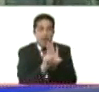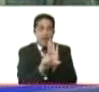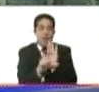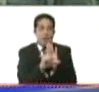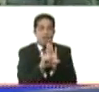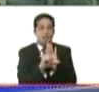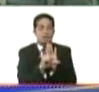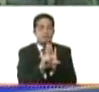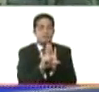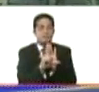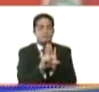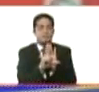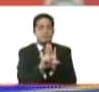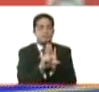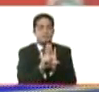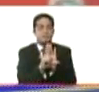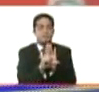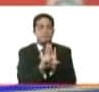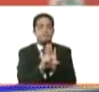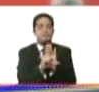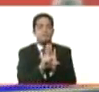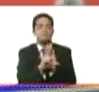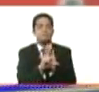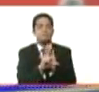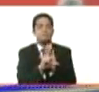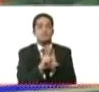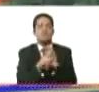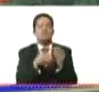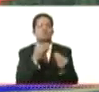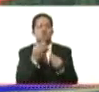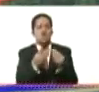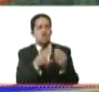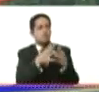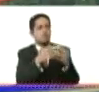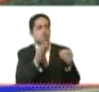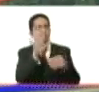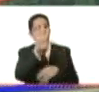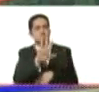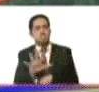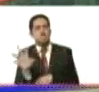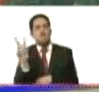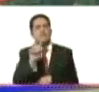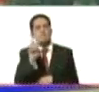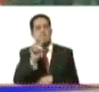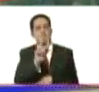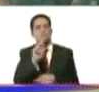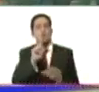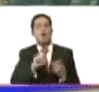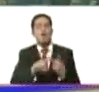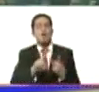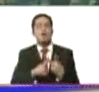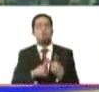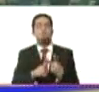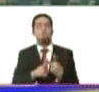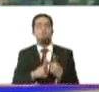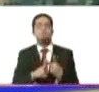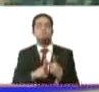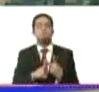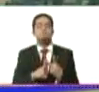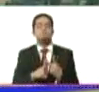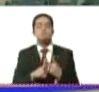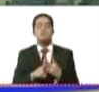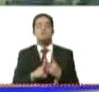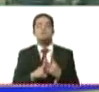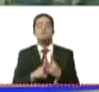todo su sistema organizativo, en todo su sistema territorial, en todo su sistema operacional. 15